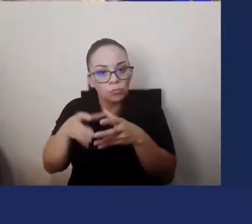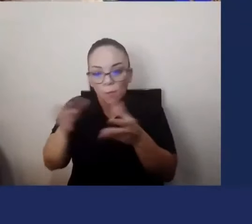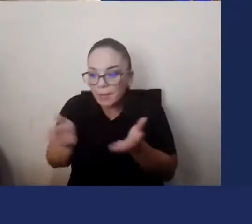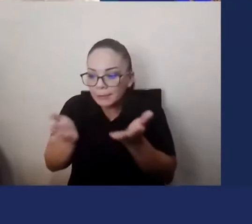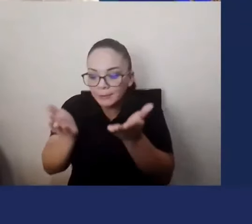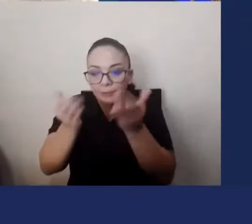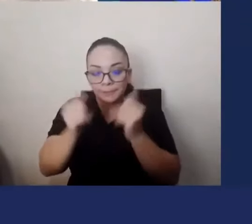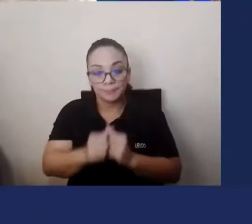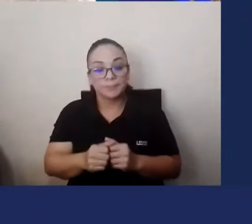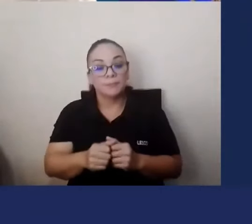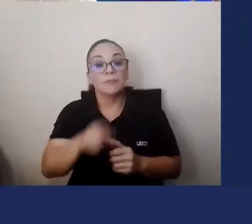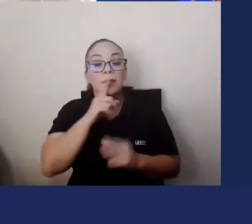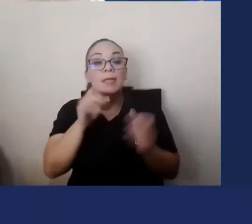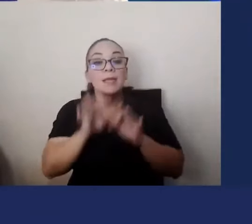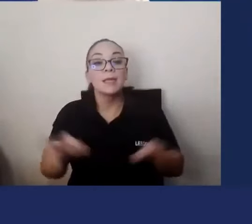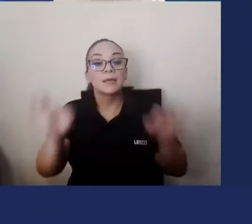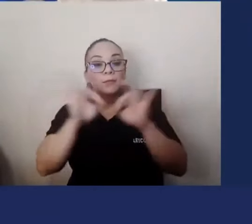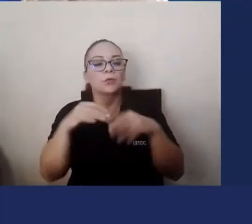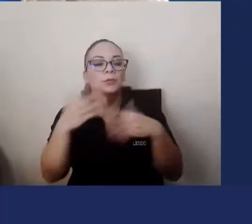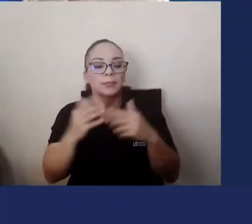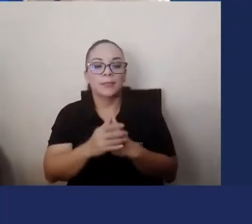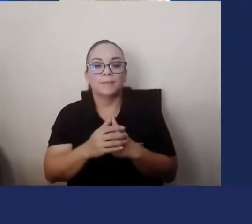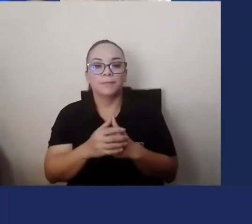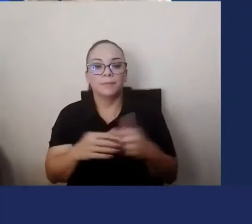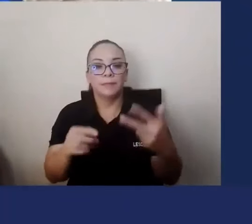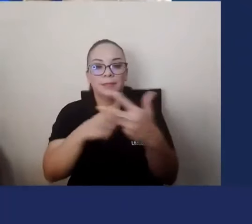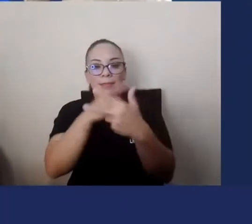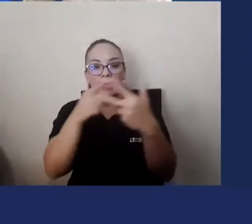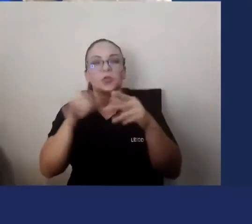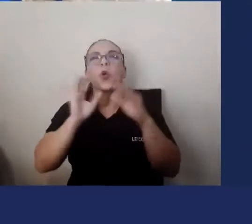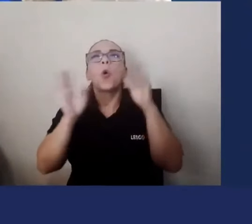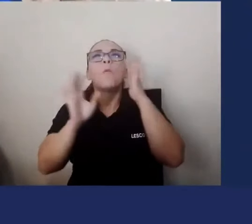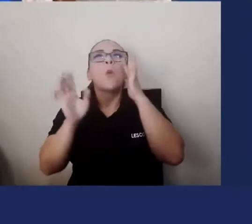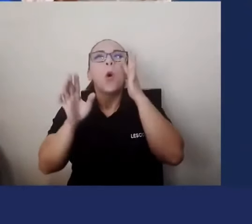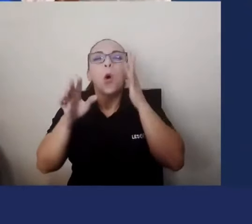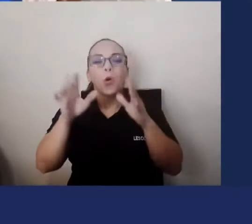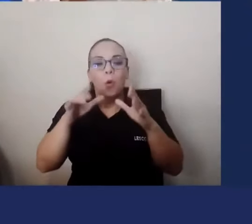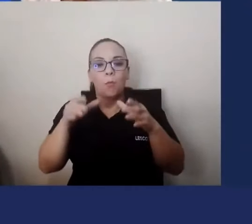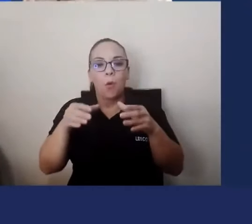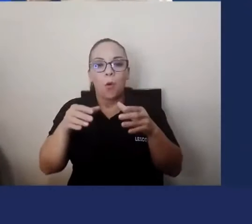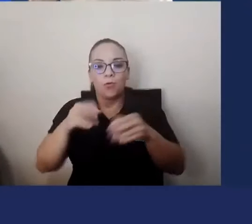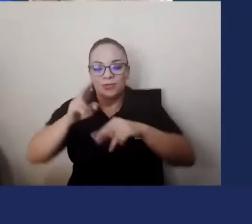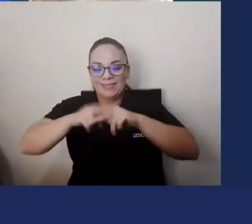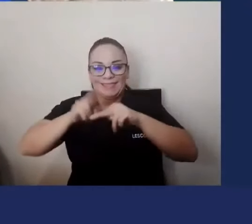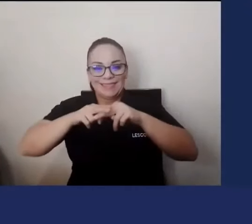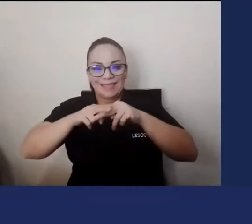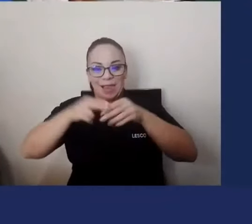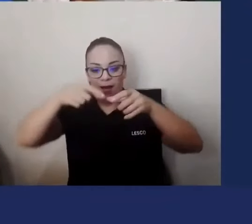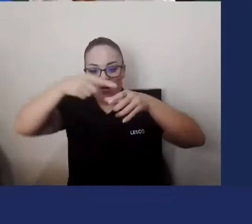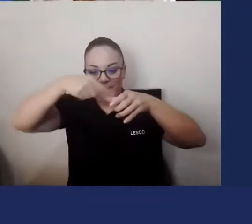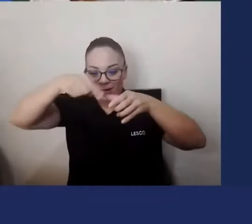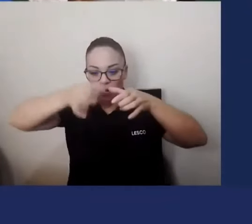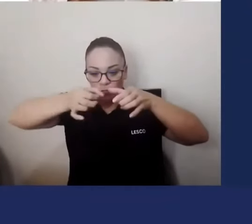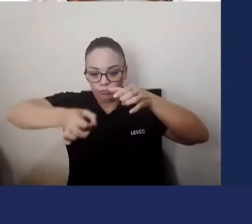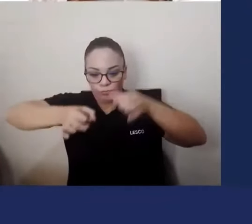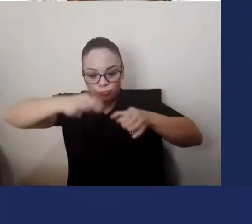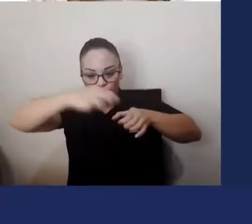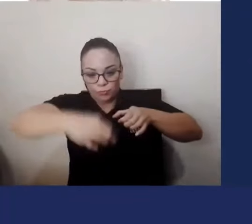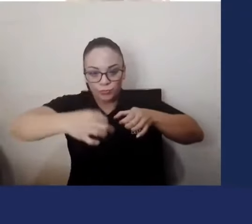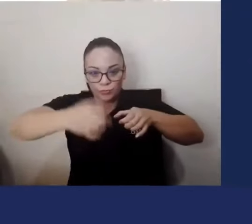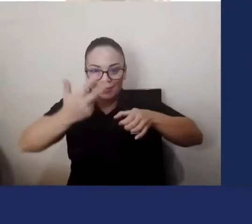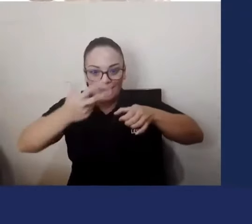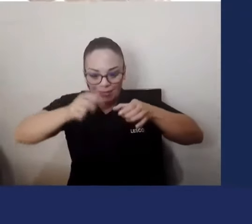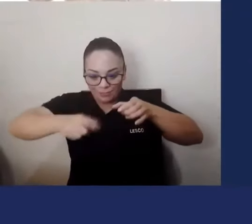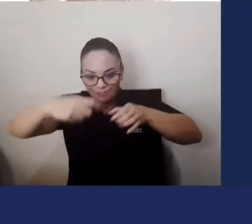Porque es importante que las tres patas del banco actuemos de manera conjunta para que el peso de la